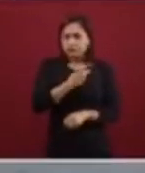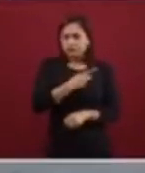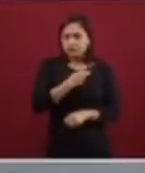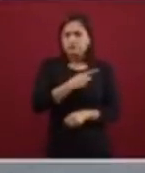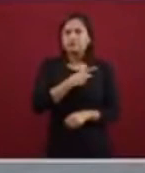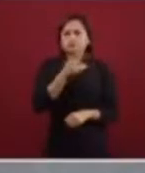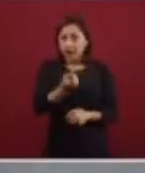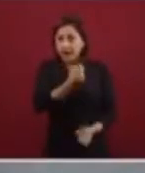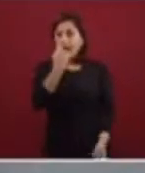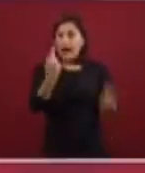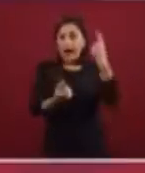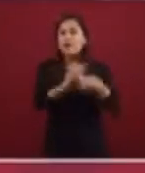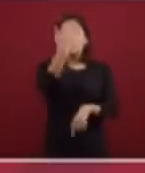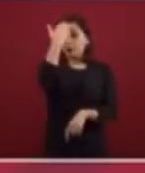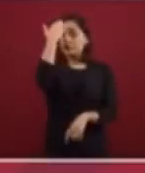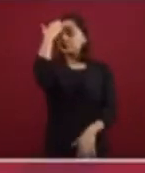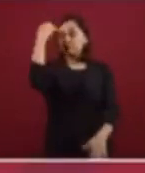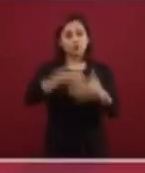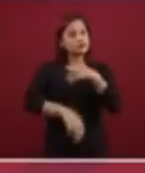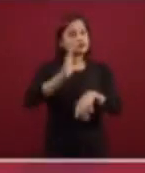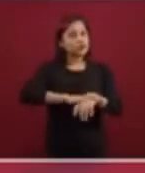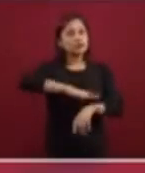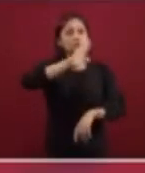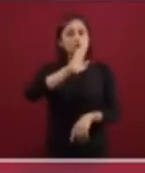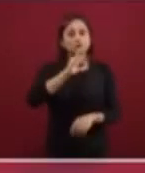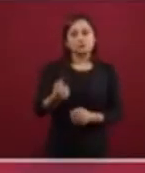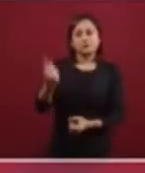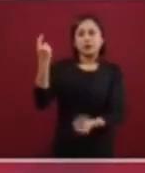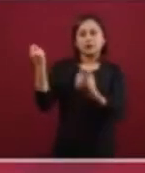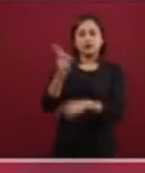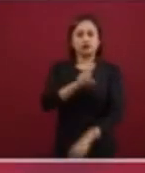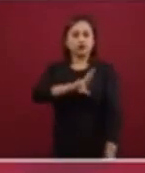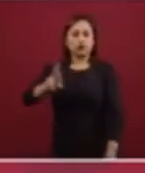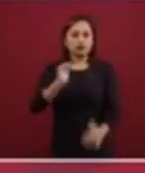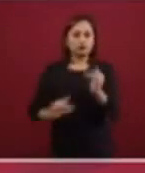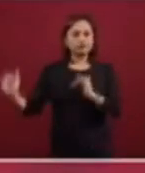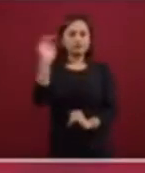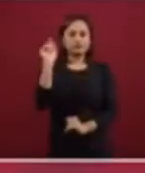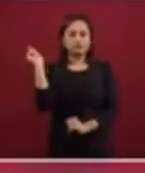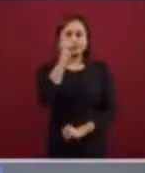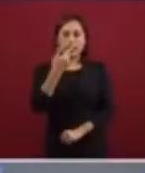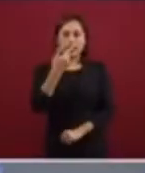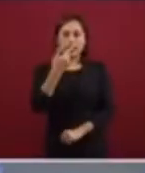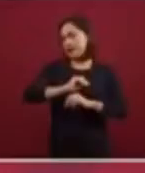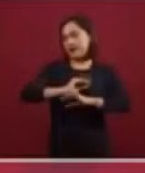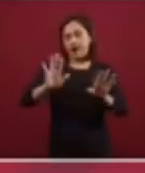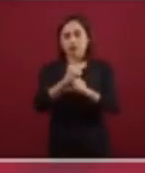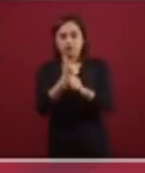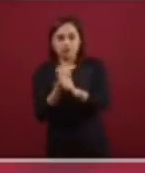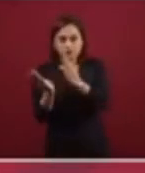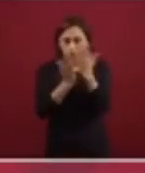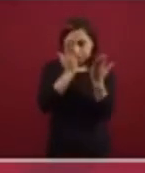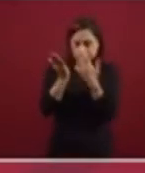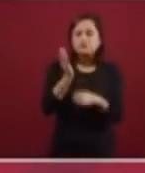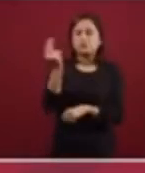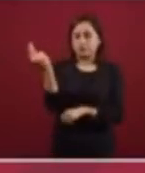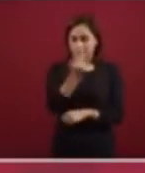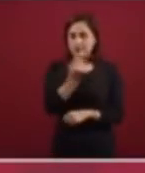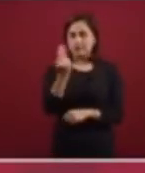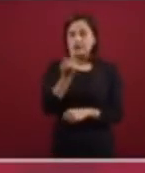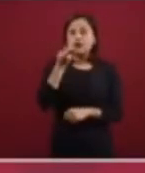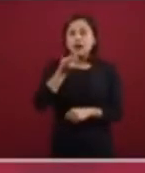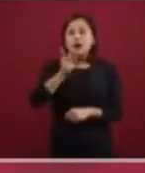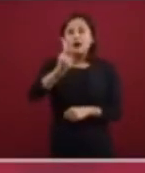tienen más conocimiento que los doctores, ¿no? De Harvard, con todo respeto a los doctores de Harvard. En el caso de la